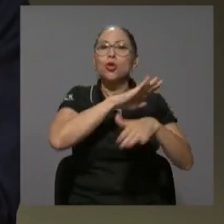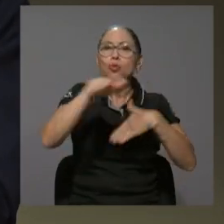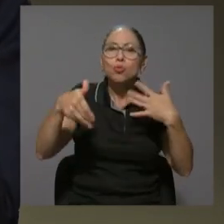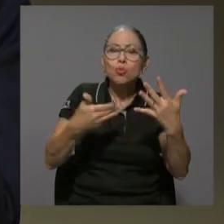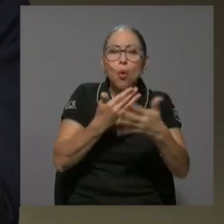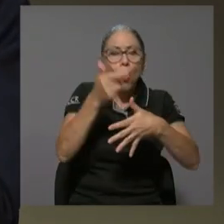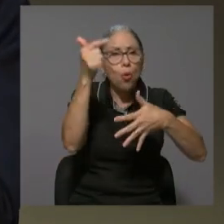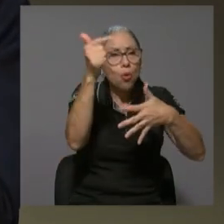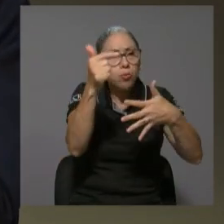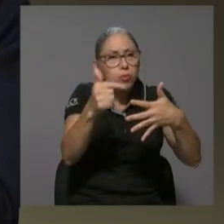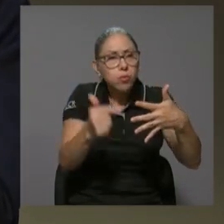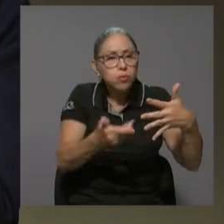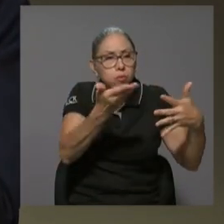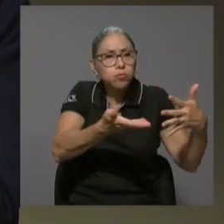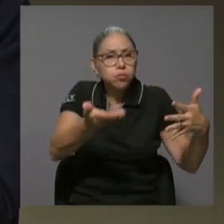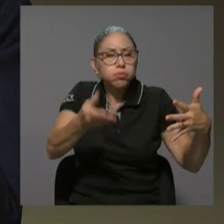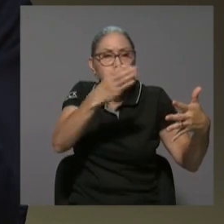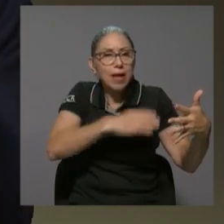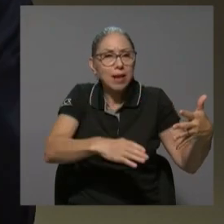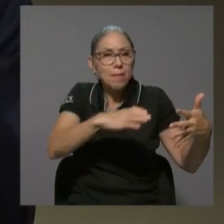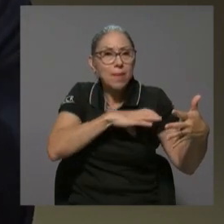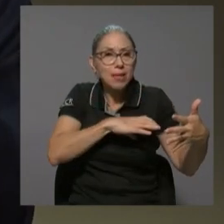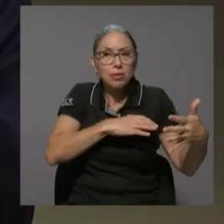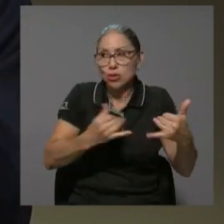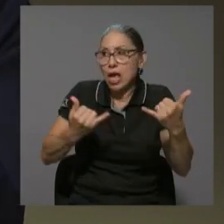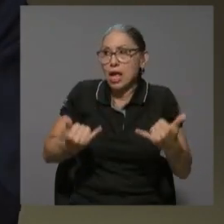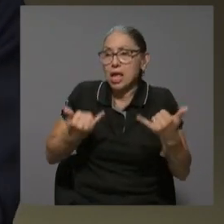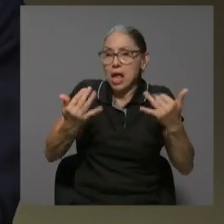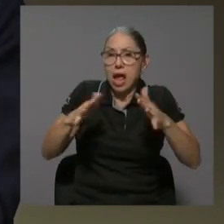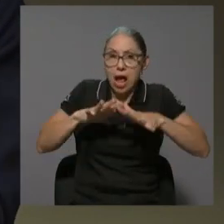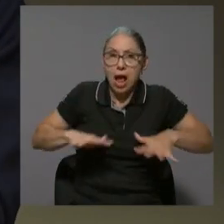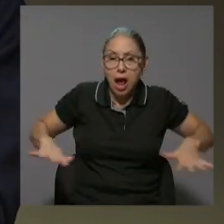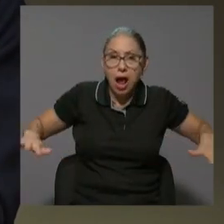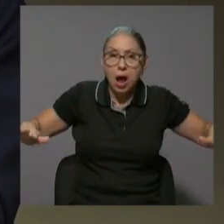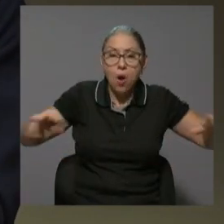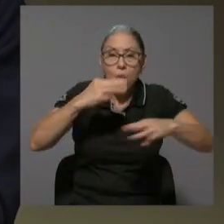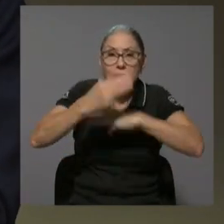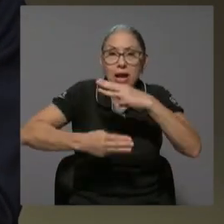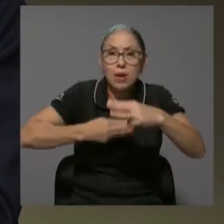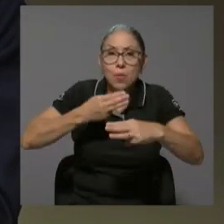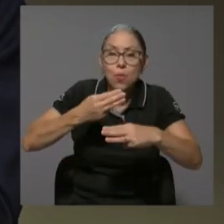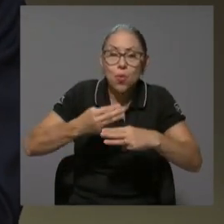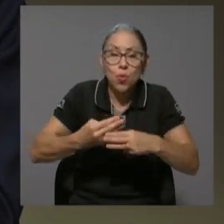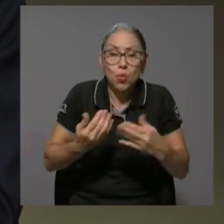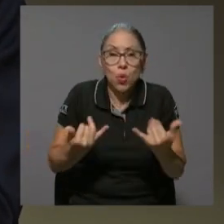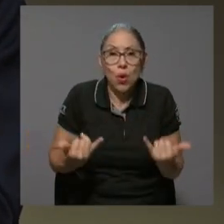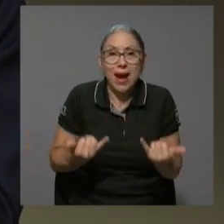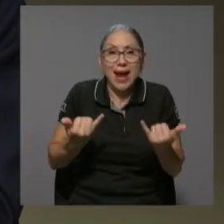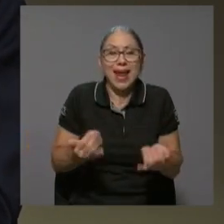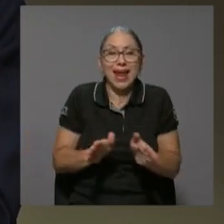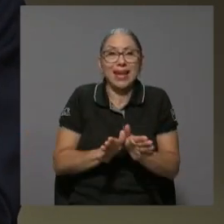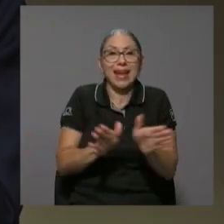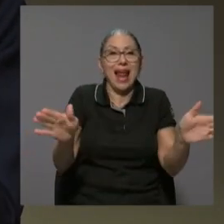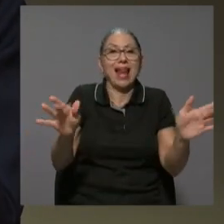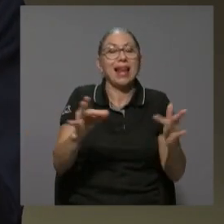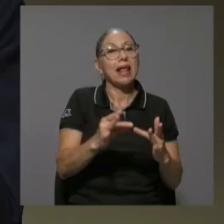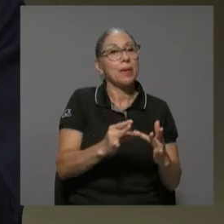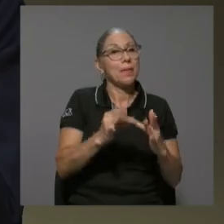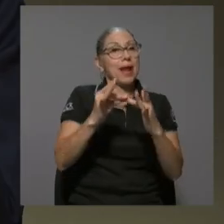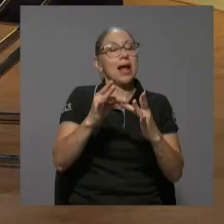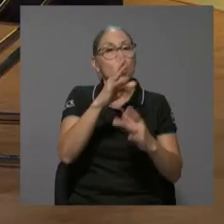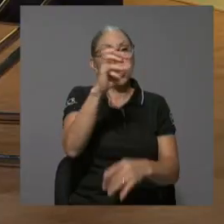elementos que en el mundo contemporáneo general y en particular en Costa Rica, porque es el país donde estamos, se